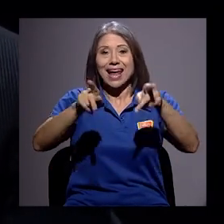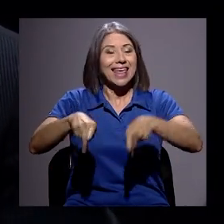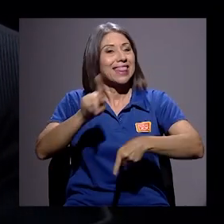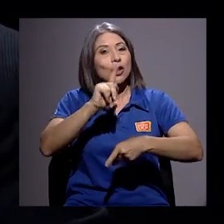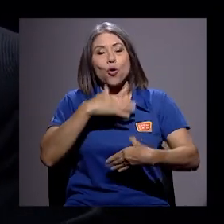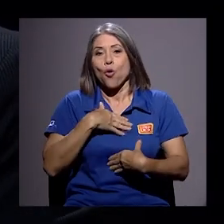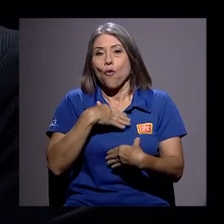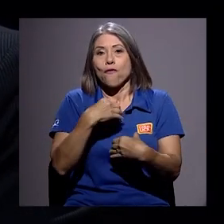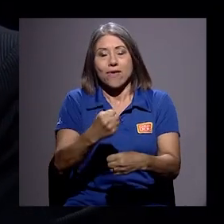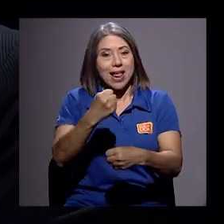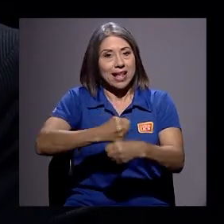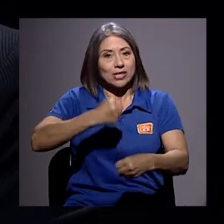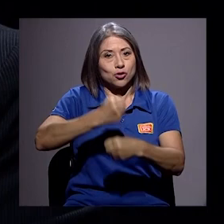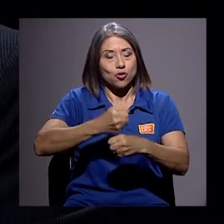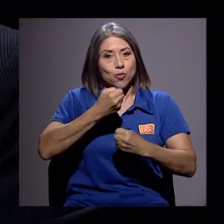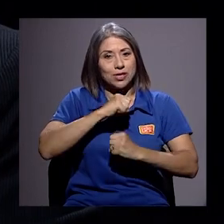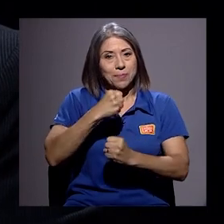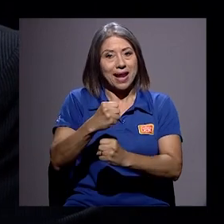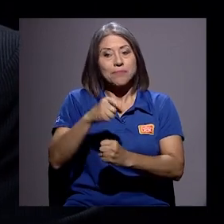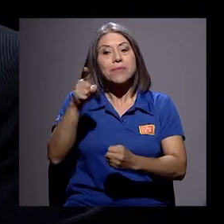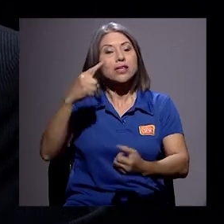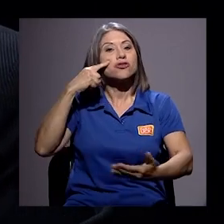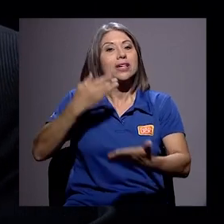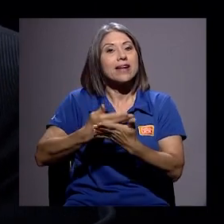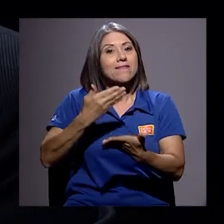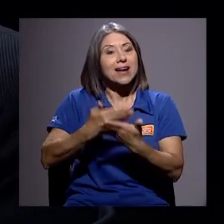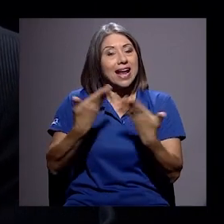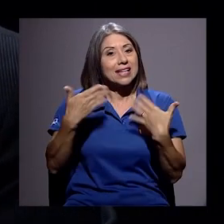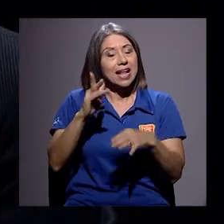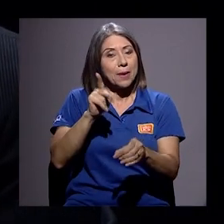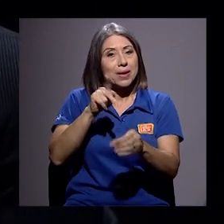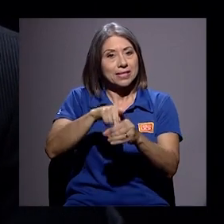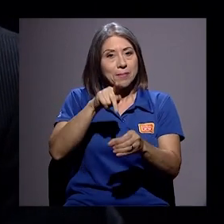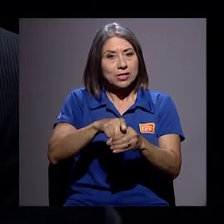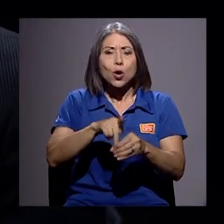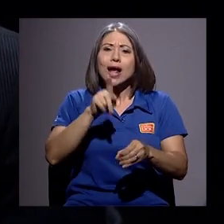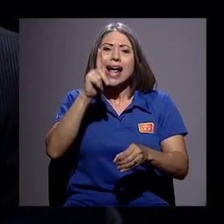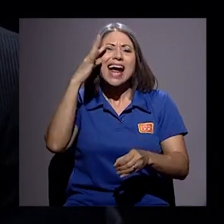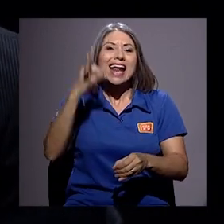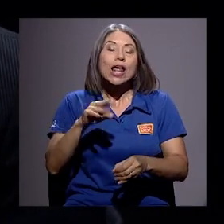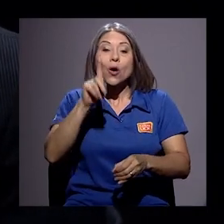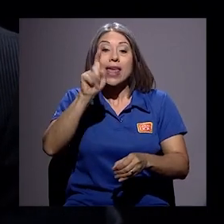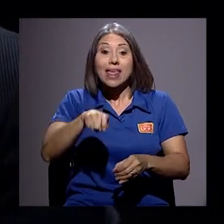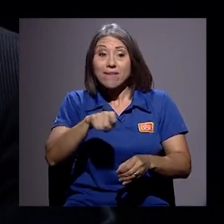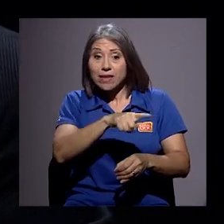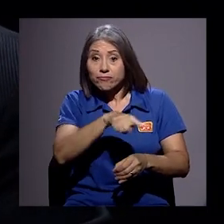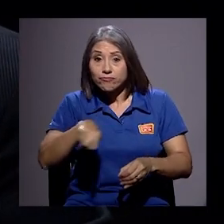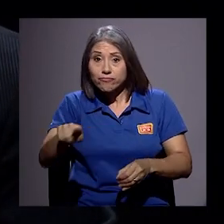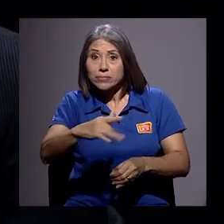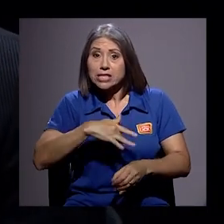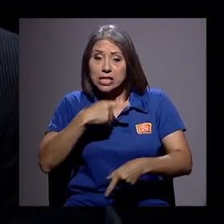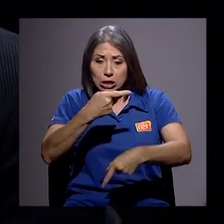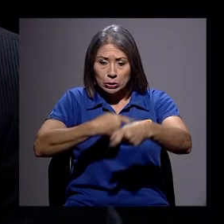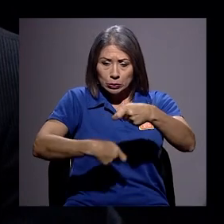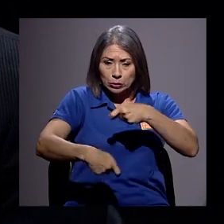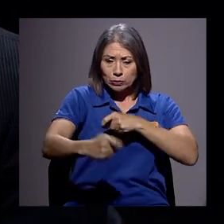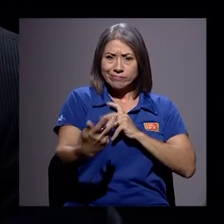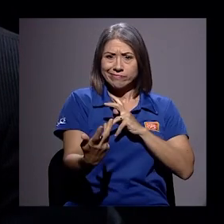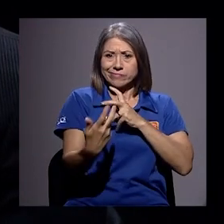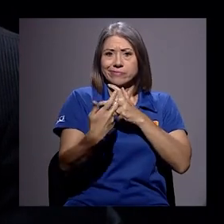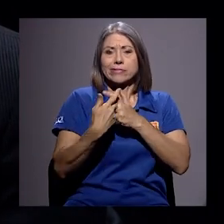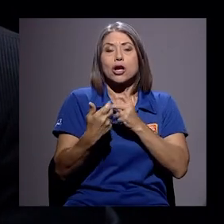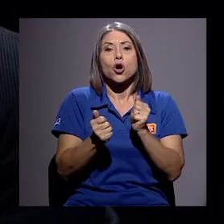y eso se refleja en la participación que hay yo creo que hay que generar una empatía con con el territorio con las necesidades del territorio